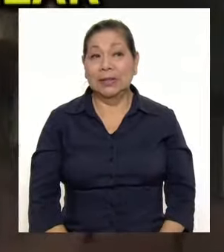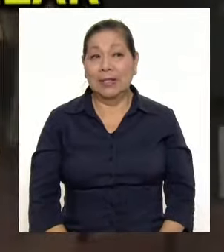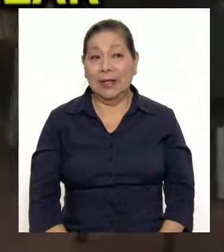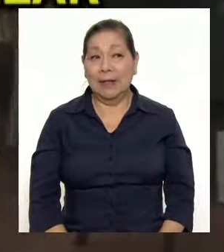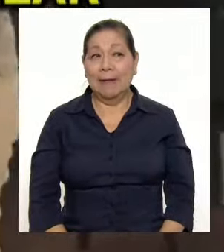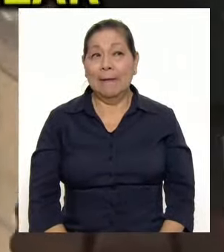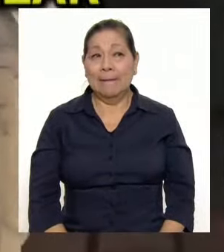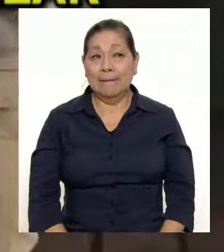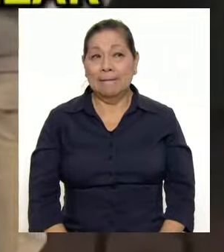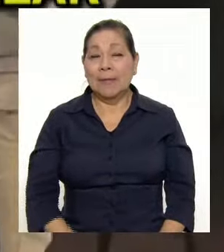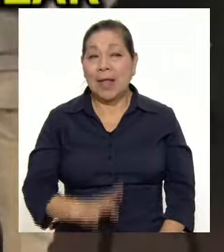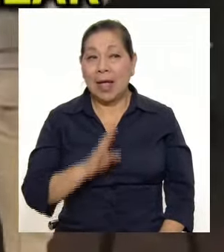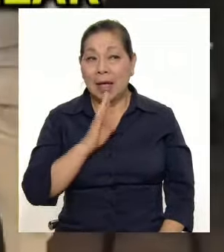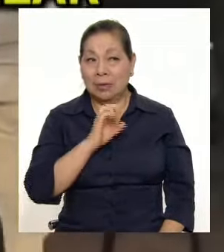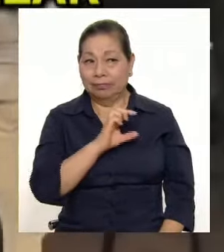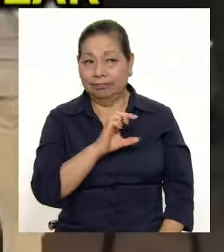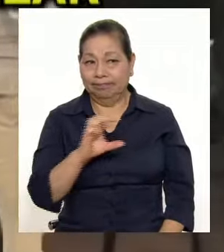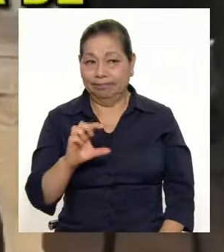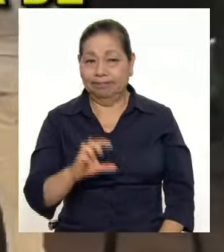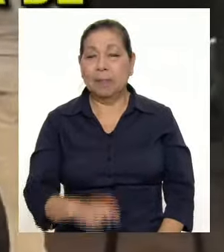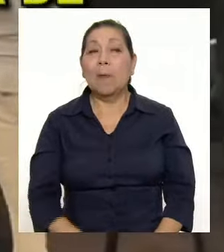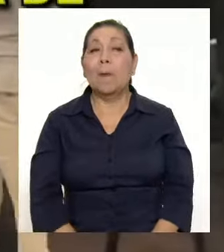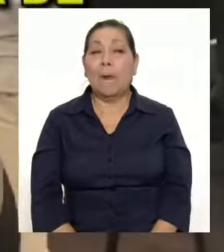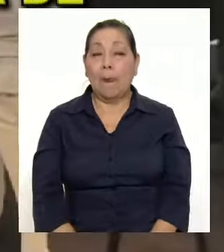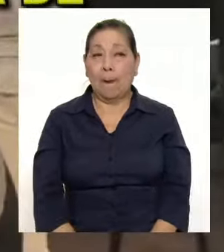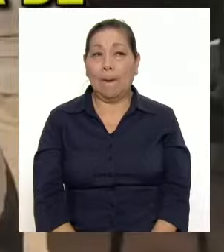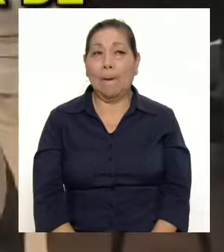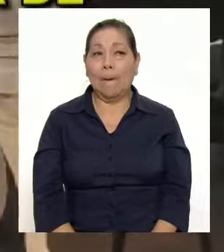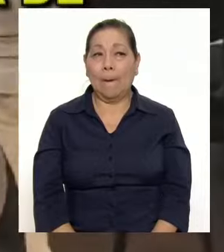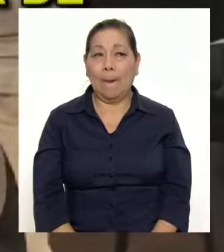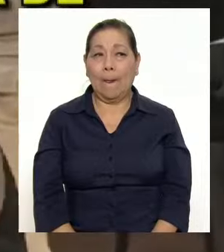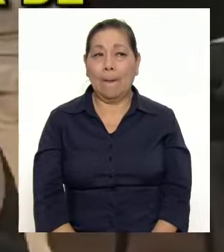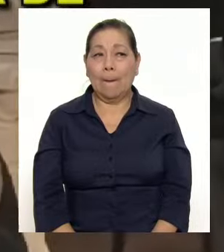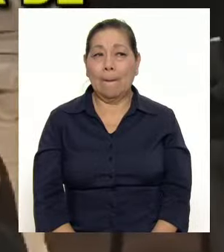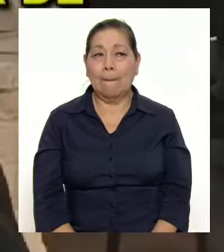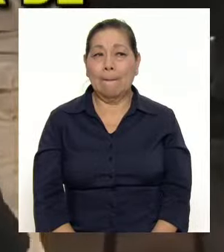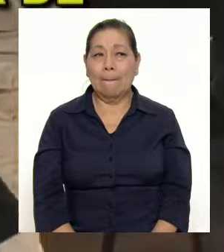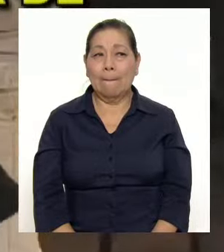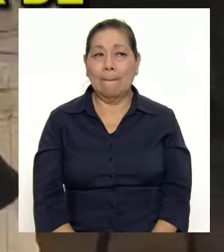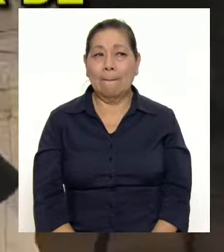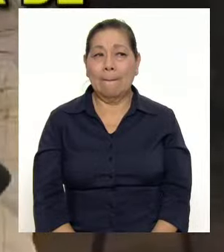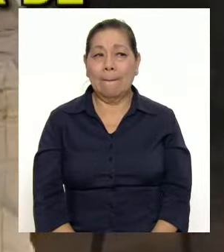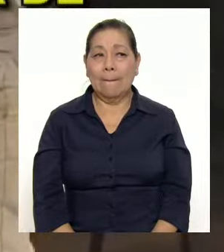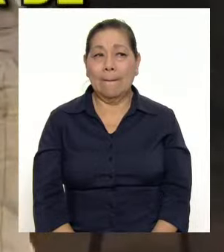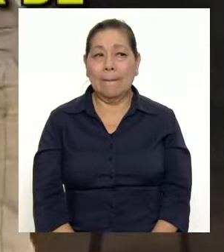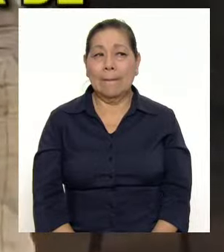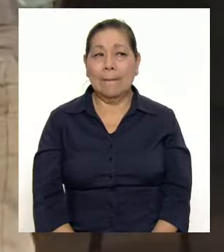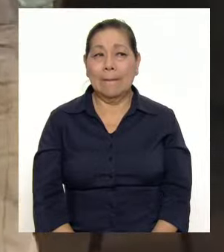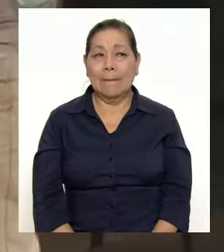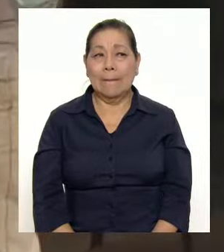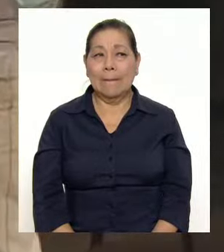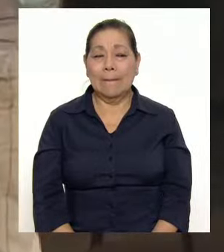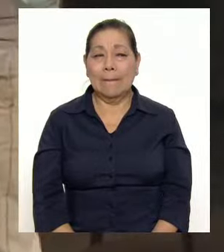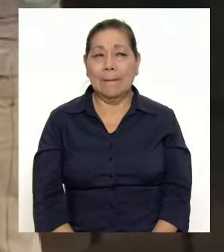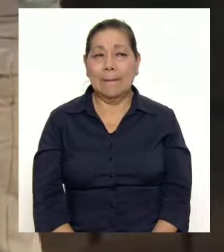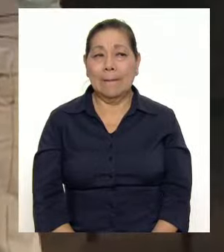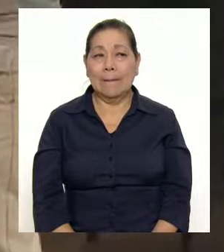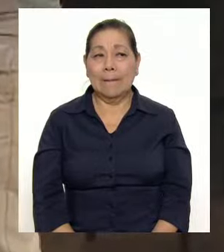proceder a realizar el pesaje correspondiente de la sustancia encontrada en poder de la señorita que tenía.